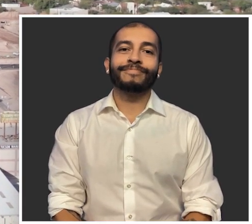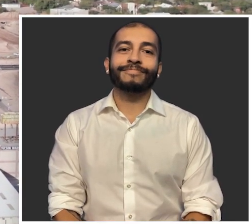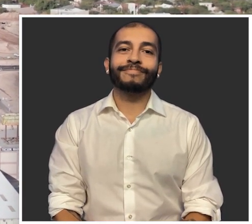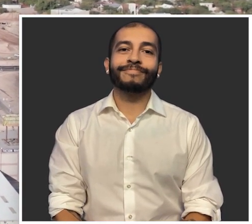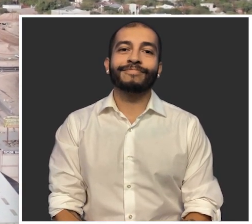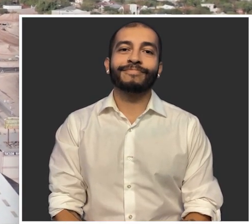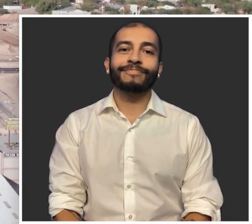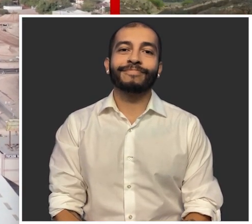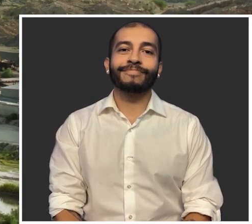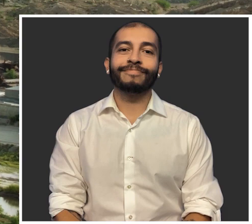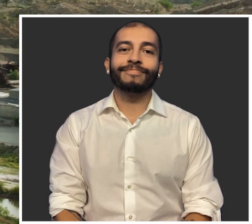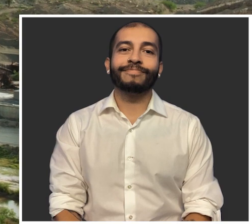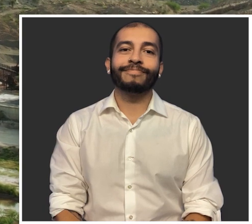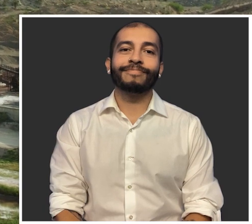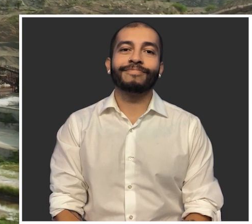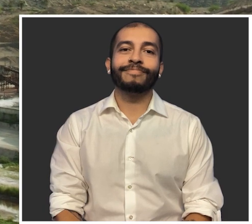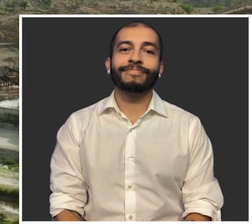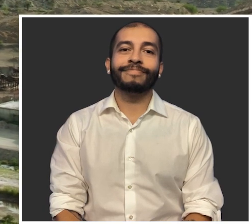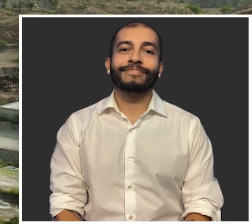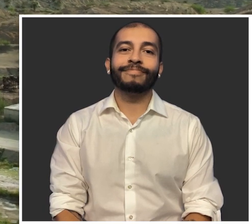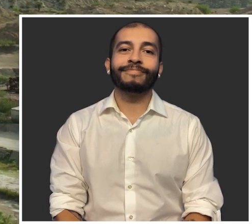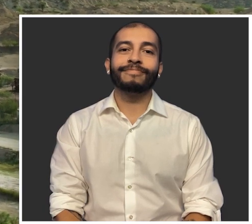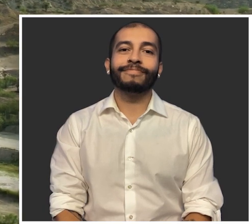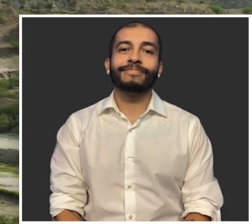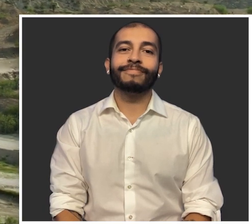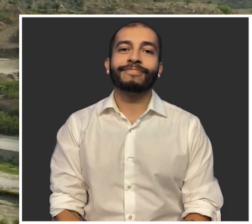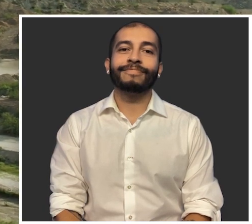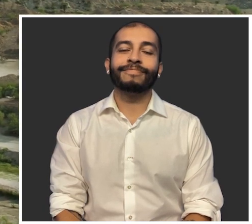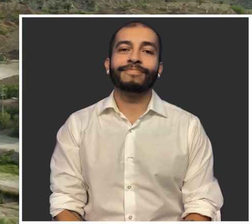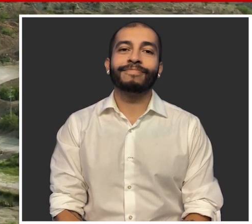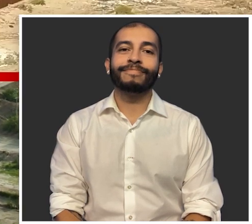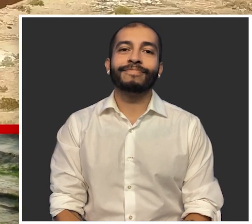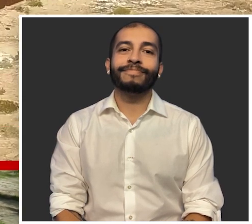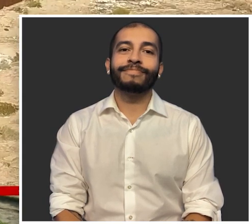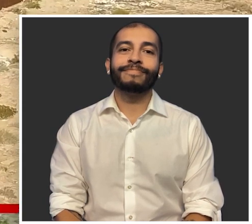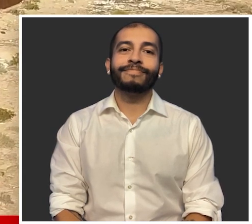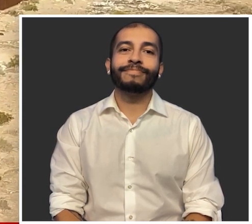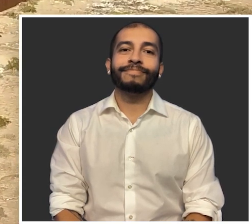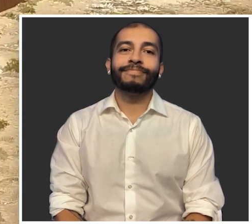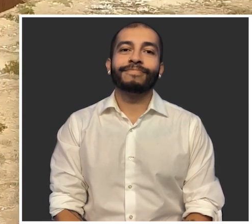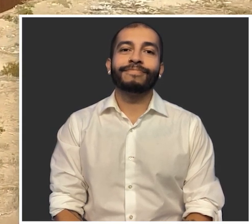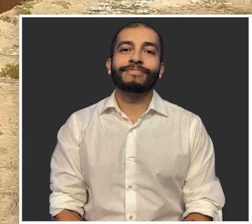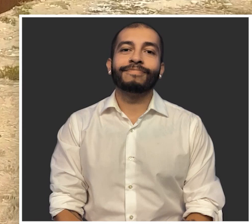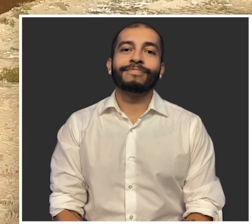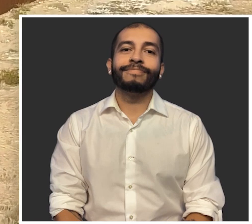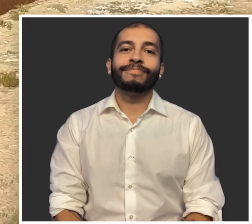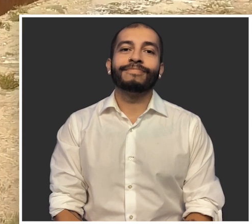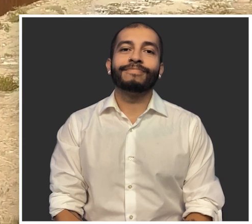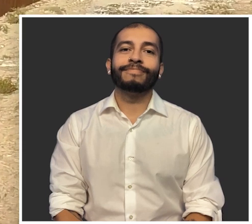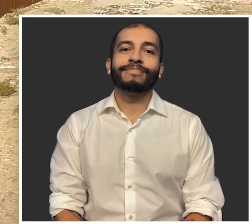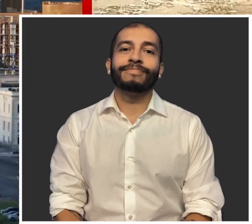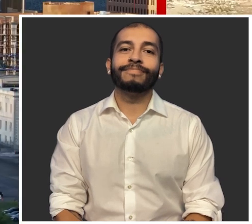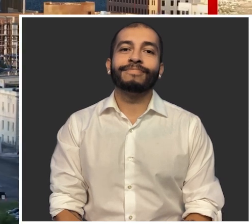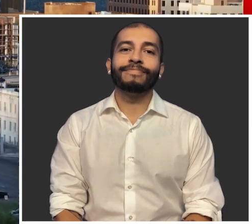ciudades. Luego, una persona con el pelo largo, con mechones rubios y con un gorro de punto naranja es entrevistada en remoto sobre el fondo de un mapa. Es